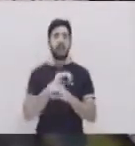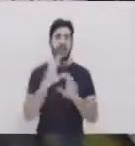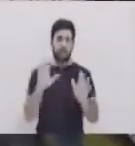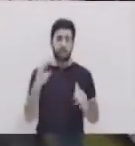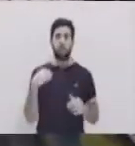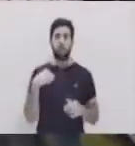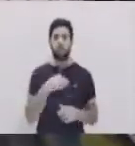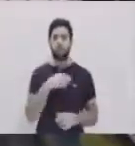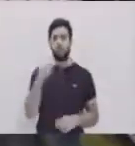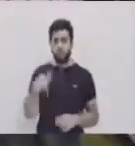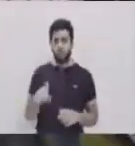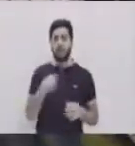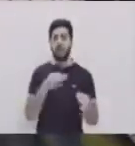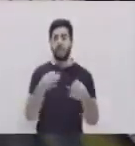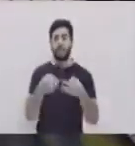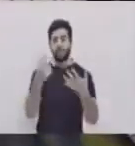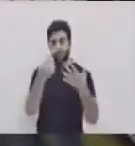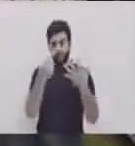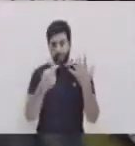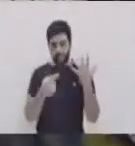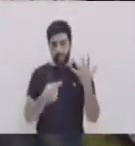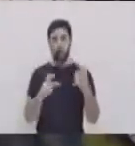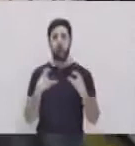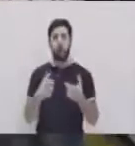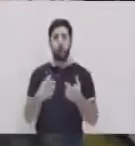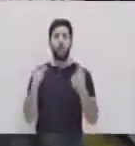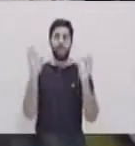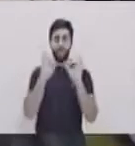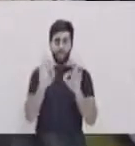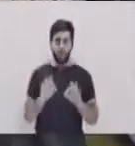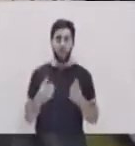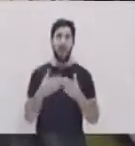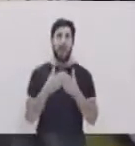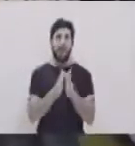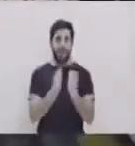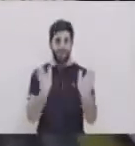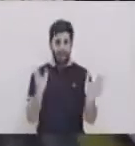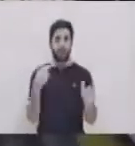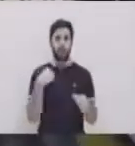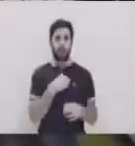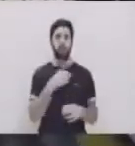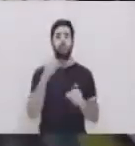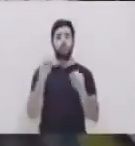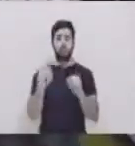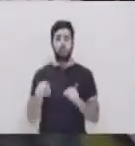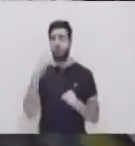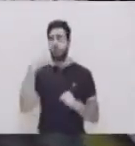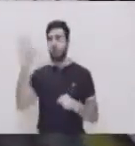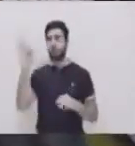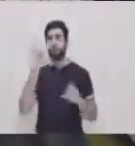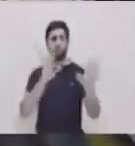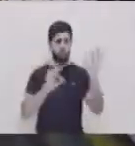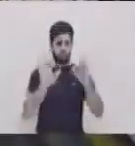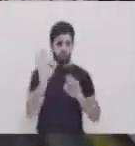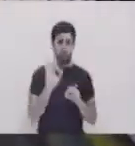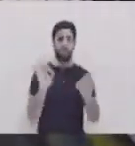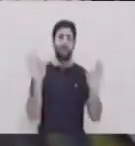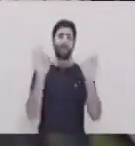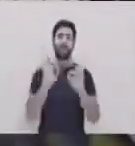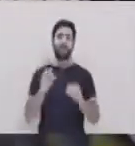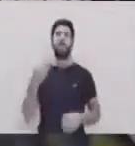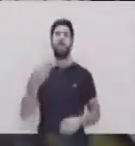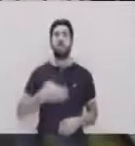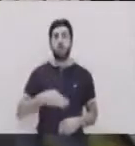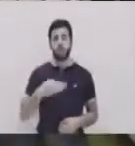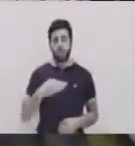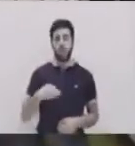esas características y vamos a revisar así de forma general cómo podemos identificar un habla formal, por decirlo de